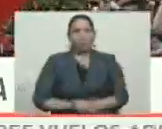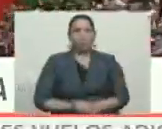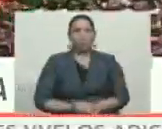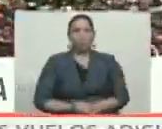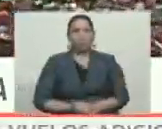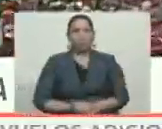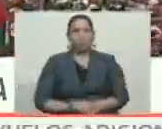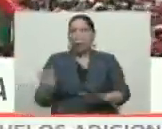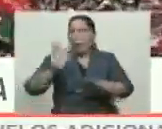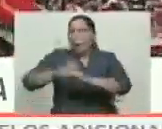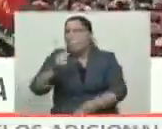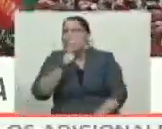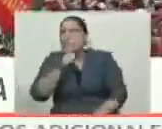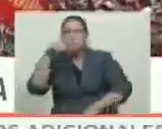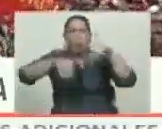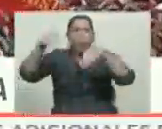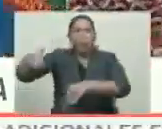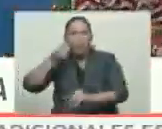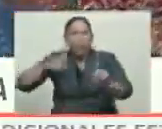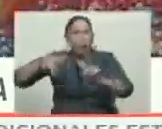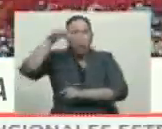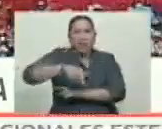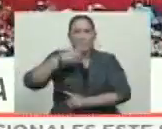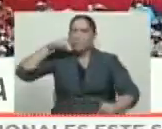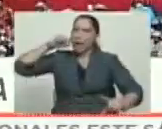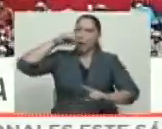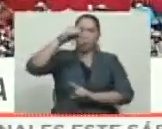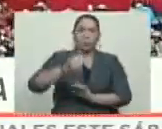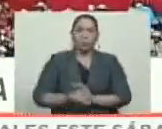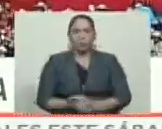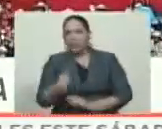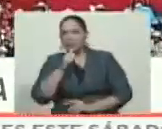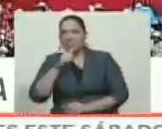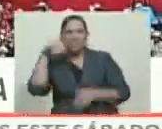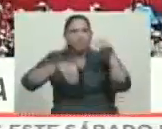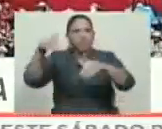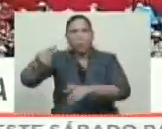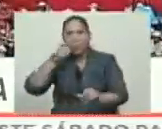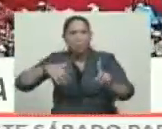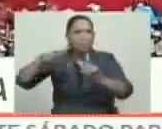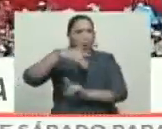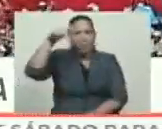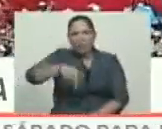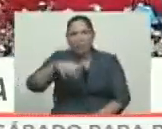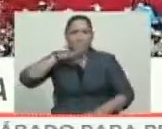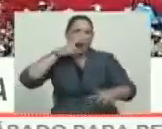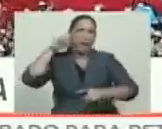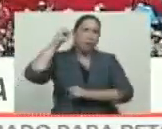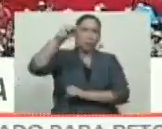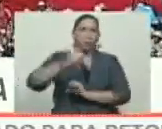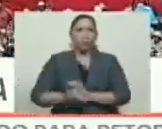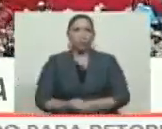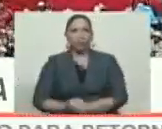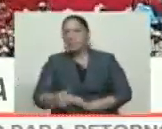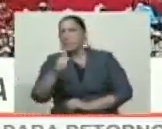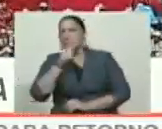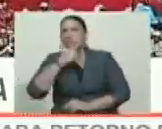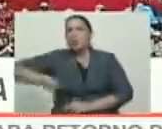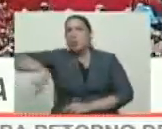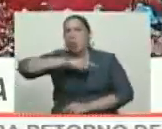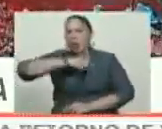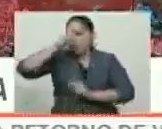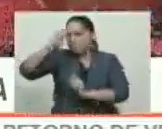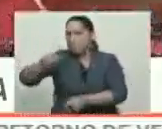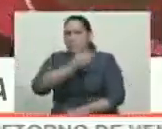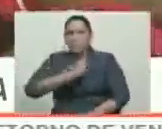¿Por quién votó este pueblo que está aquí? ¿Por quién votó este pueblo que está aquí? ¿Quién es nuestro